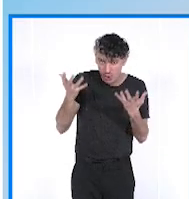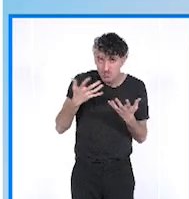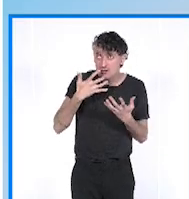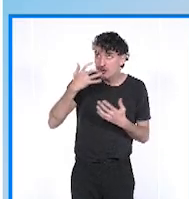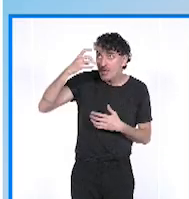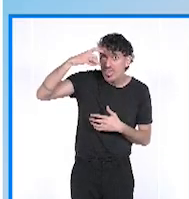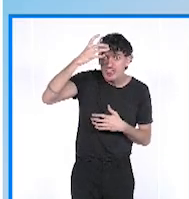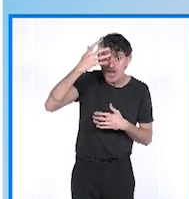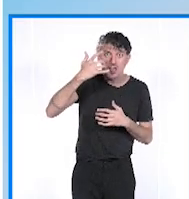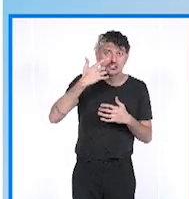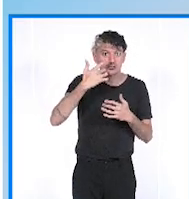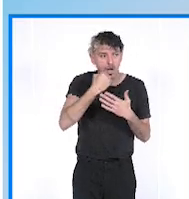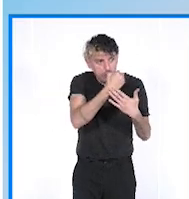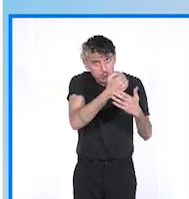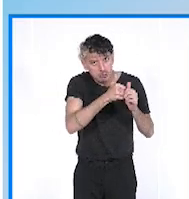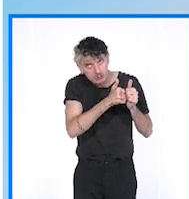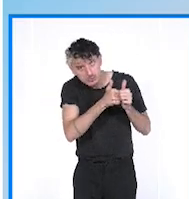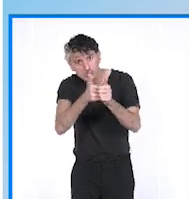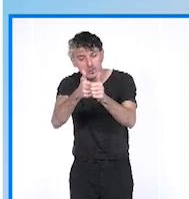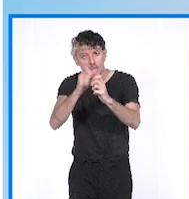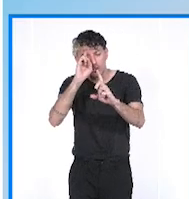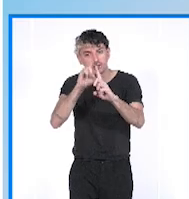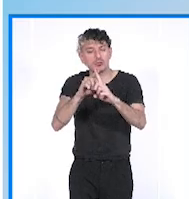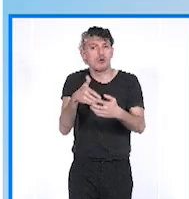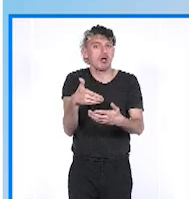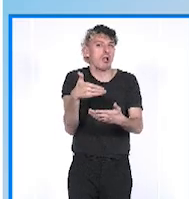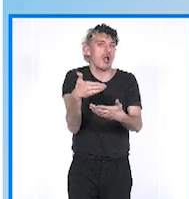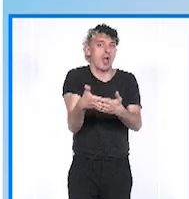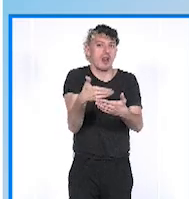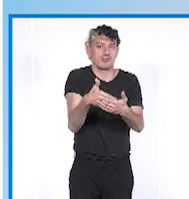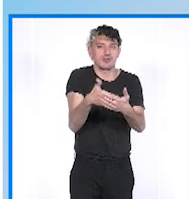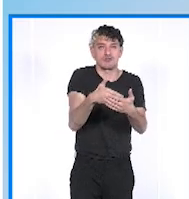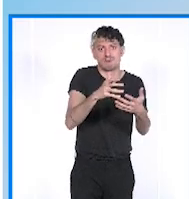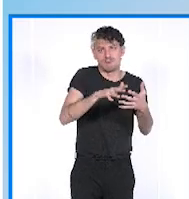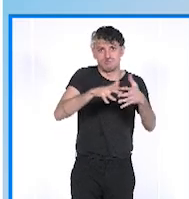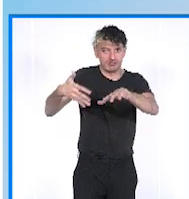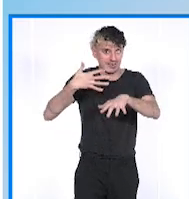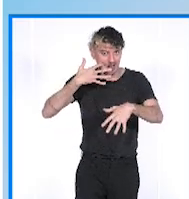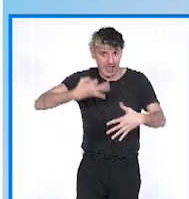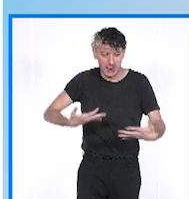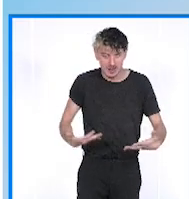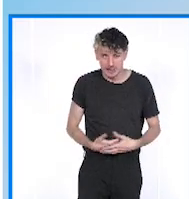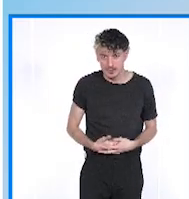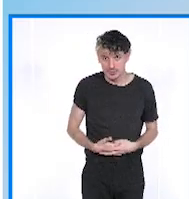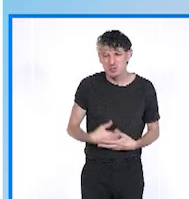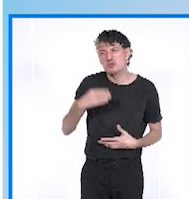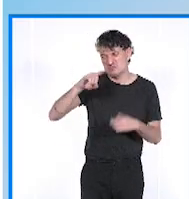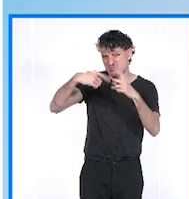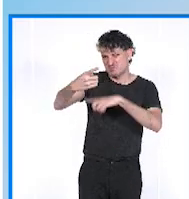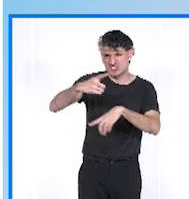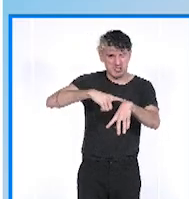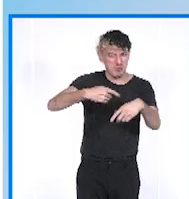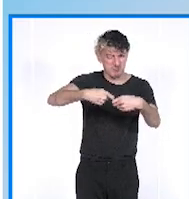acompañar su desarrollo para que digamos de alguna manera garantizar que eso que eso pase no eh creo que luego vamos a tener más tiempo para